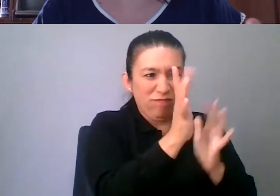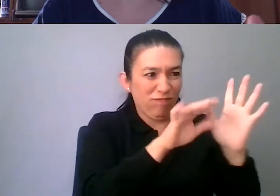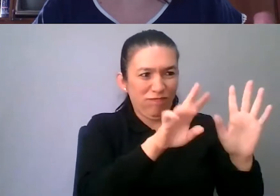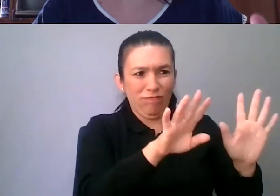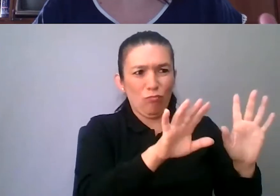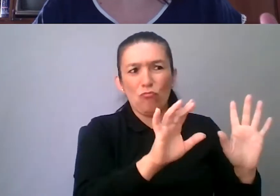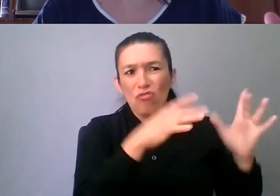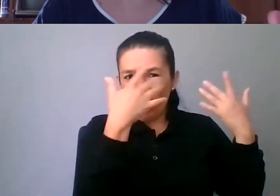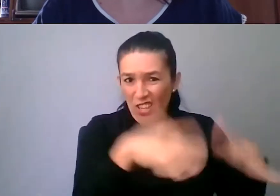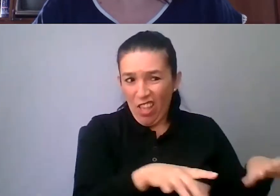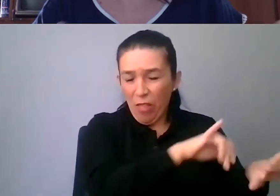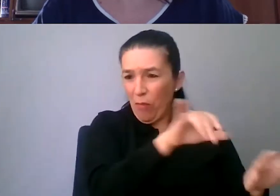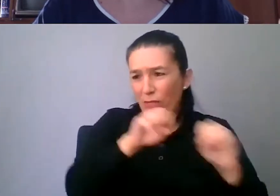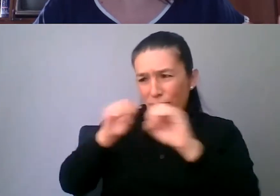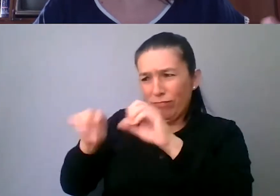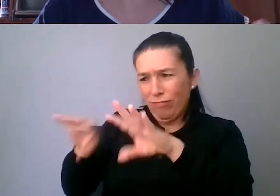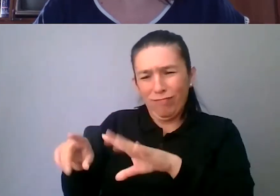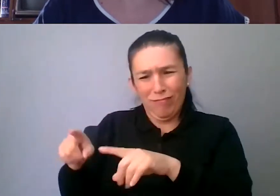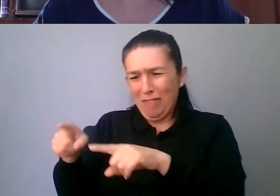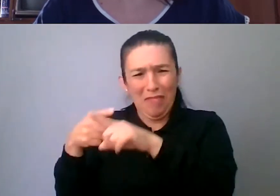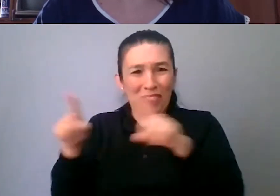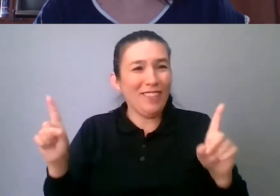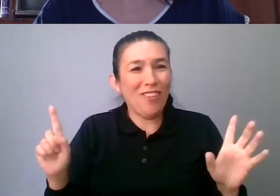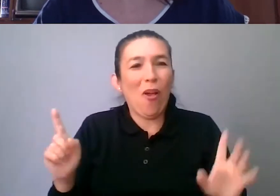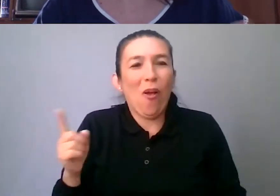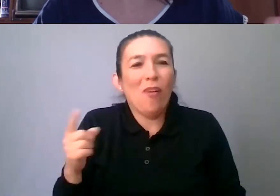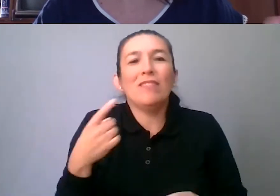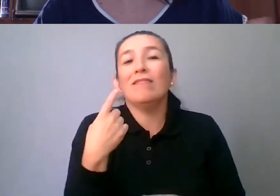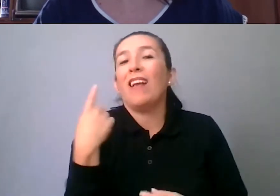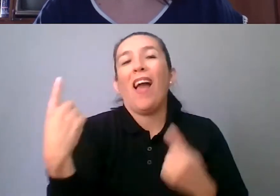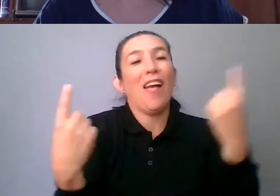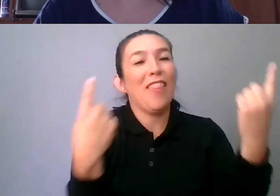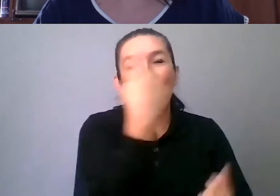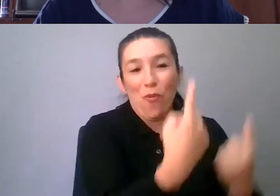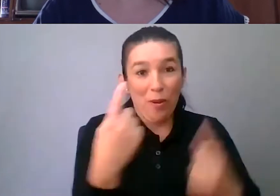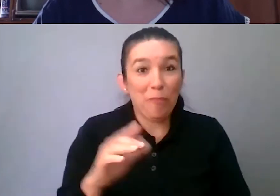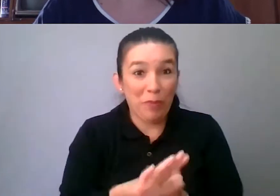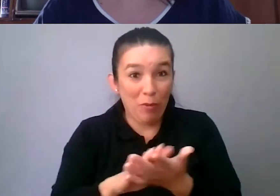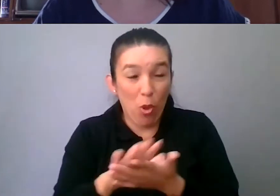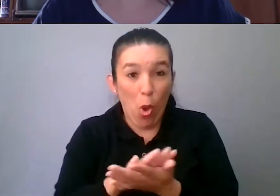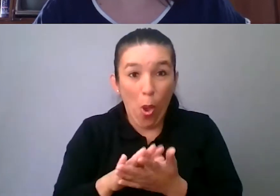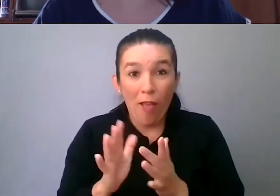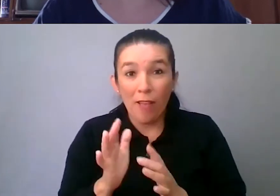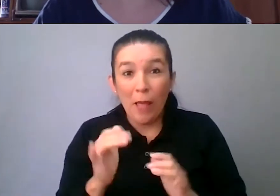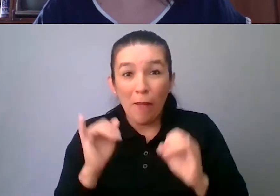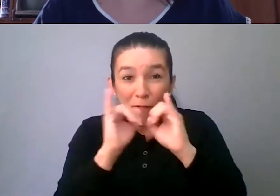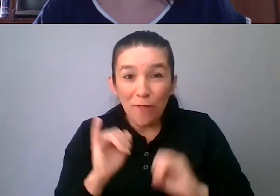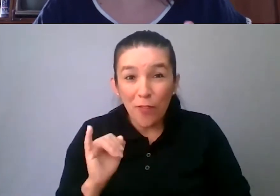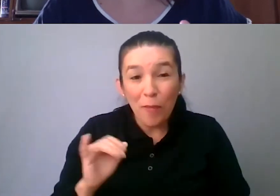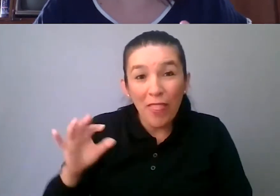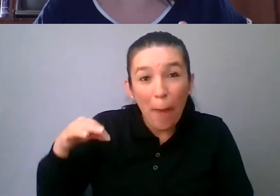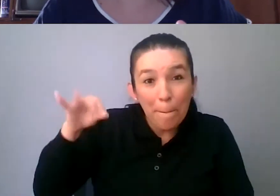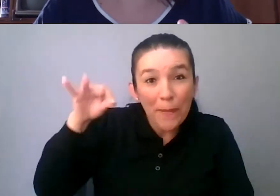yo. Por ejemplo, lo que acaba de mencionar la Caro, la figura del mosquito, la figura del mosquito proviene